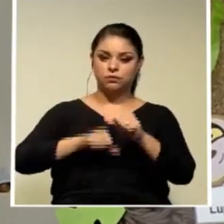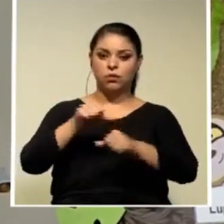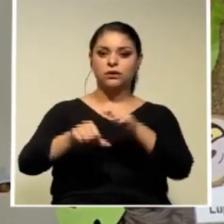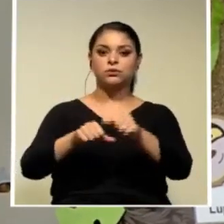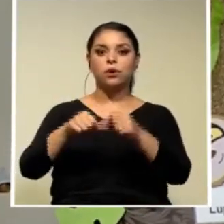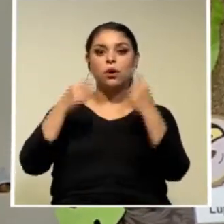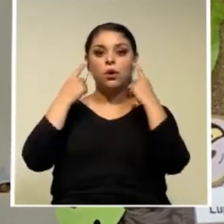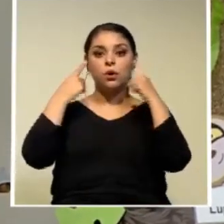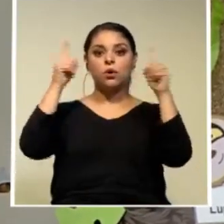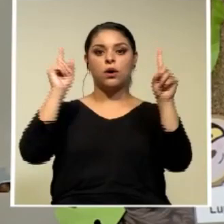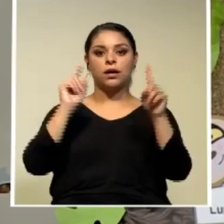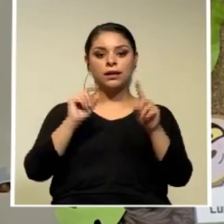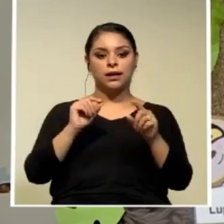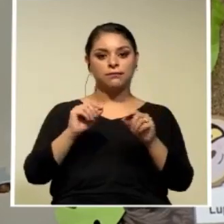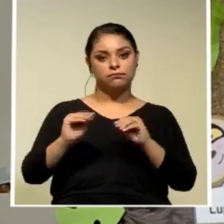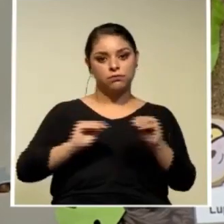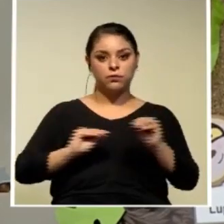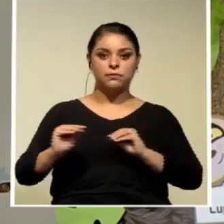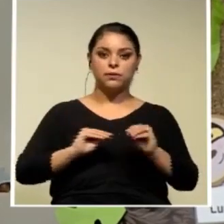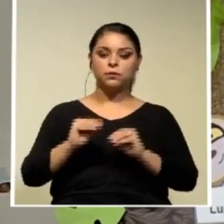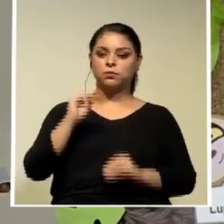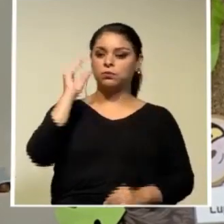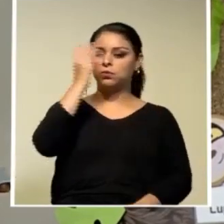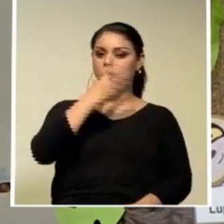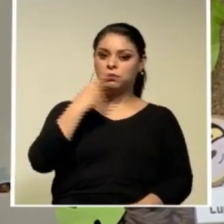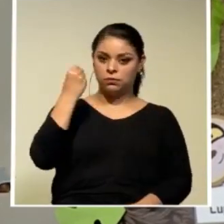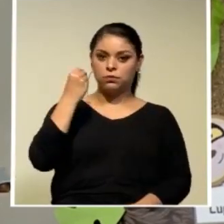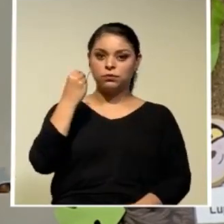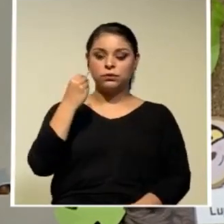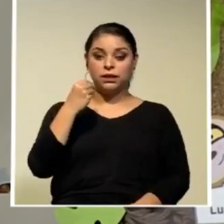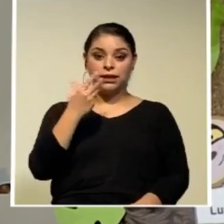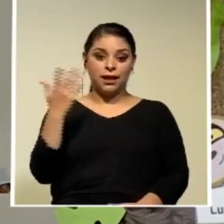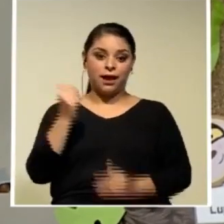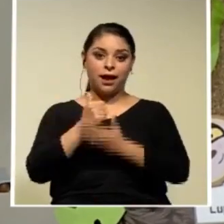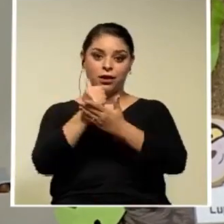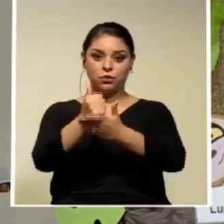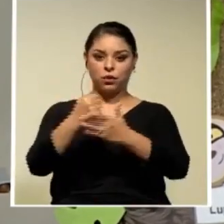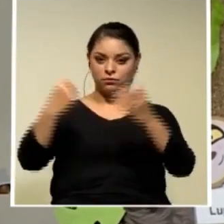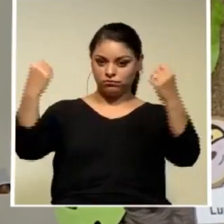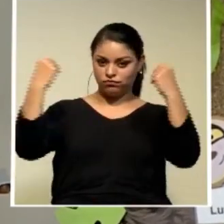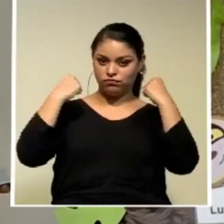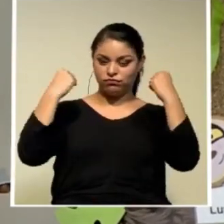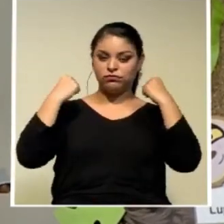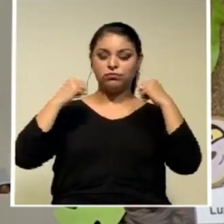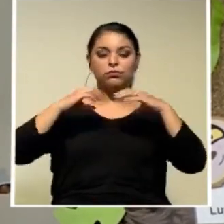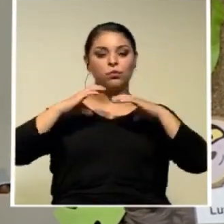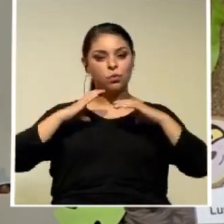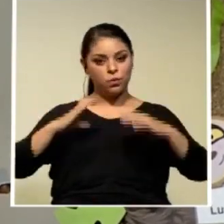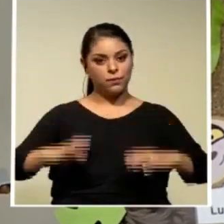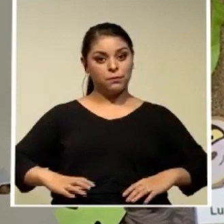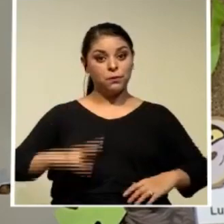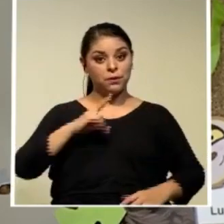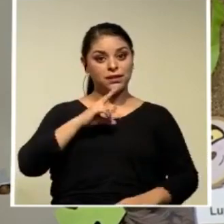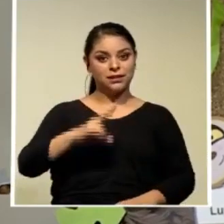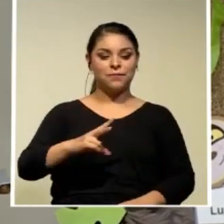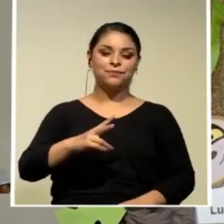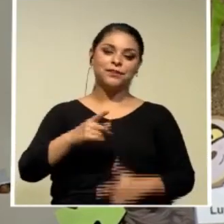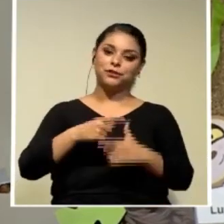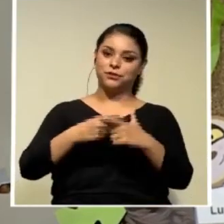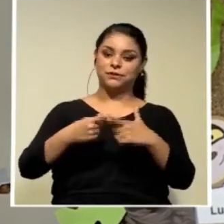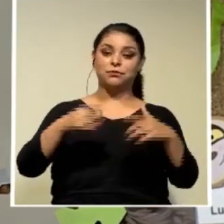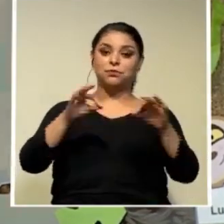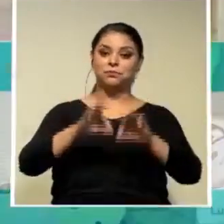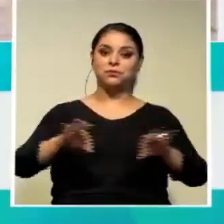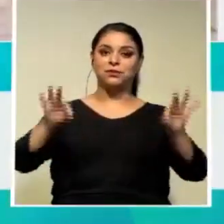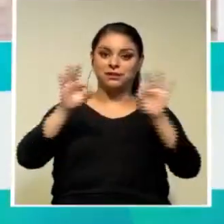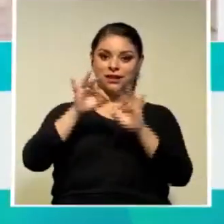realizar una serie de movimientos hermosísimos, niña Gwen, que les ayuda a fortalecer su cuerpo, ¿verdad? Entonces, muy importante.